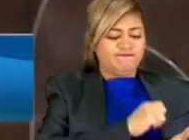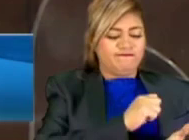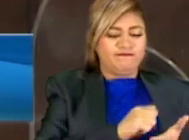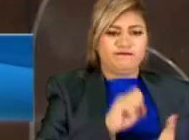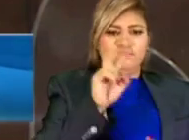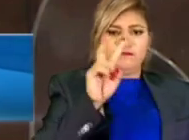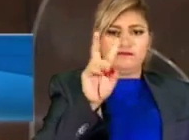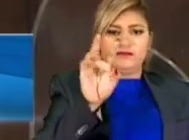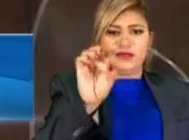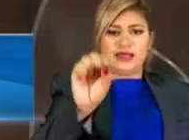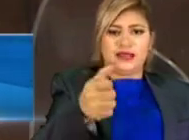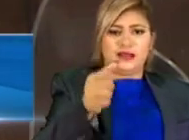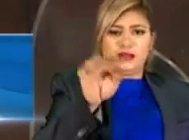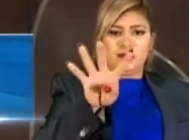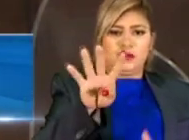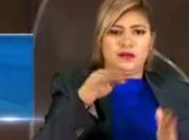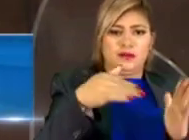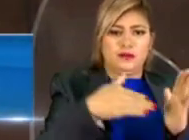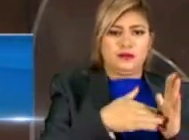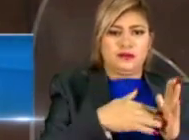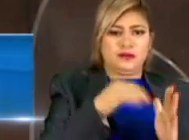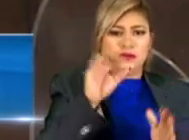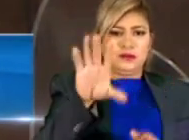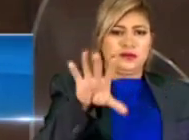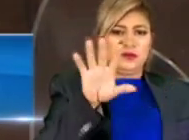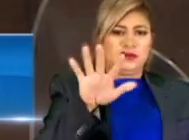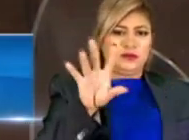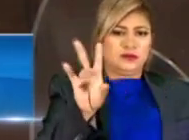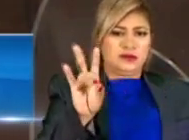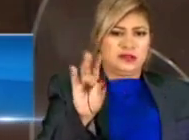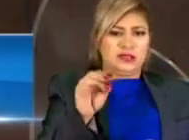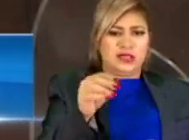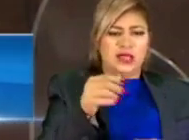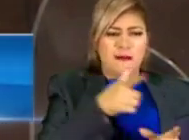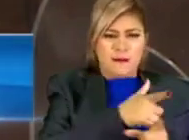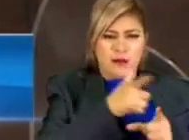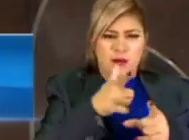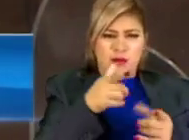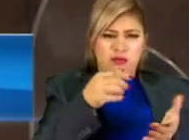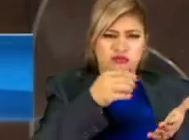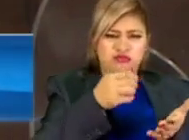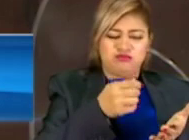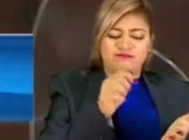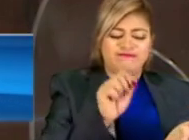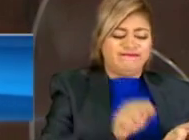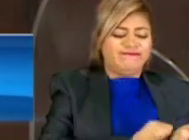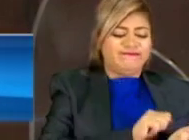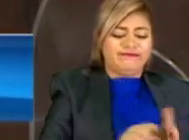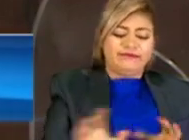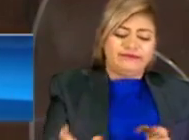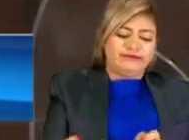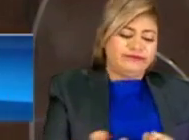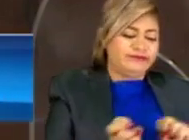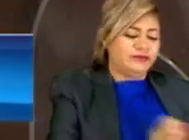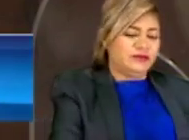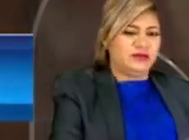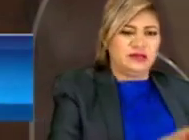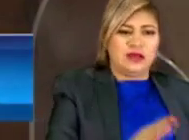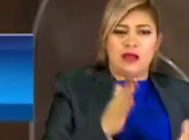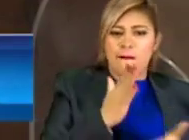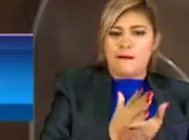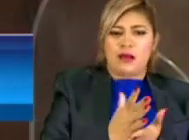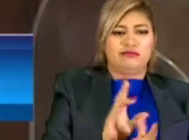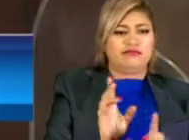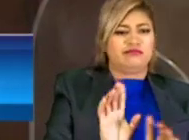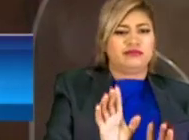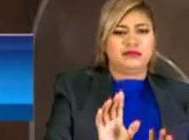14.257 armas de fuego, lo que representa más del doble de las que destruyeron juntos los